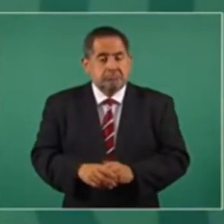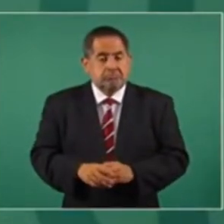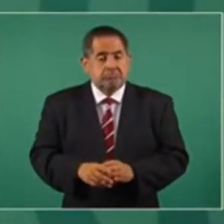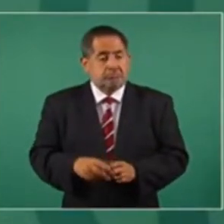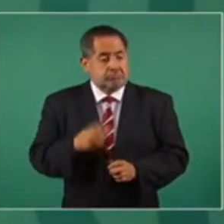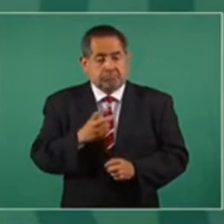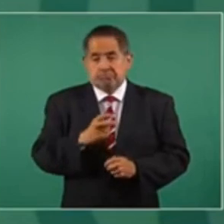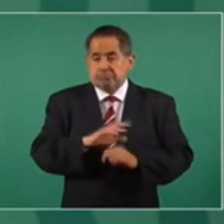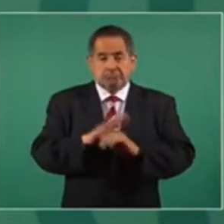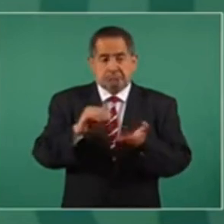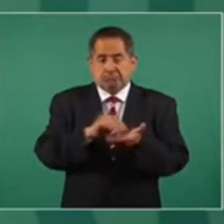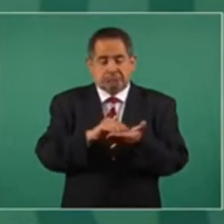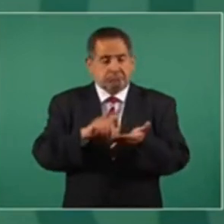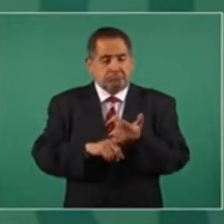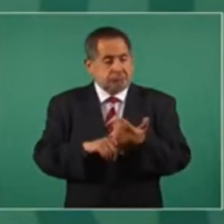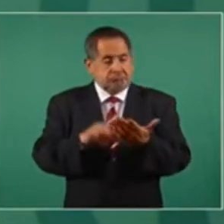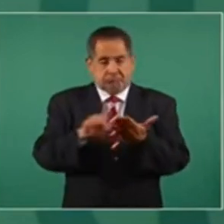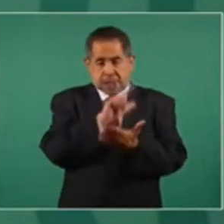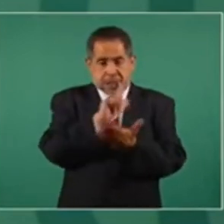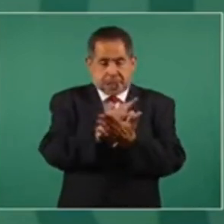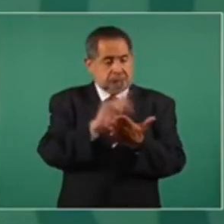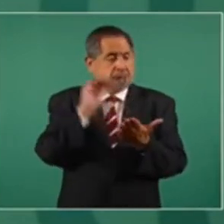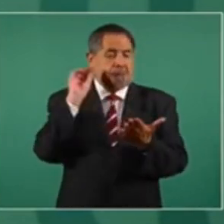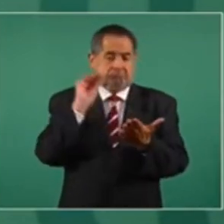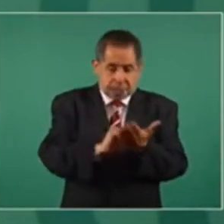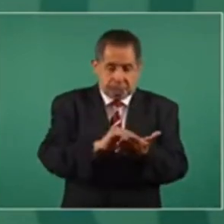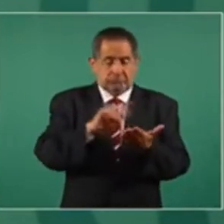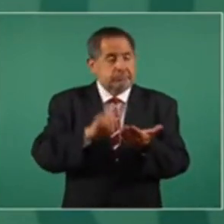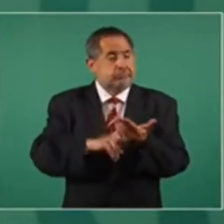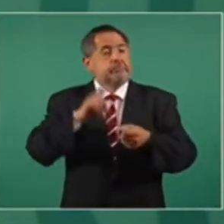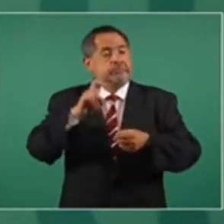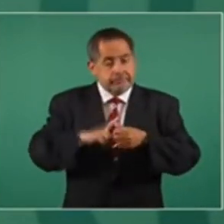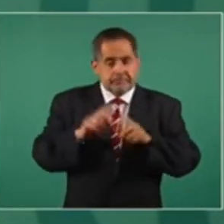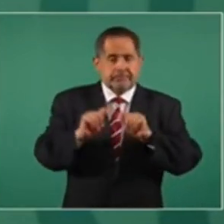ese acuerdo, es una ley.